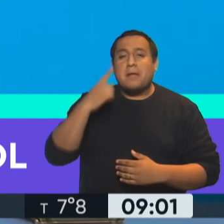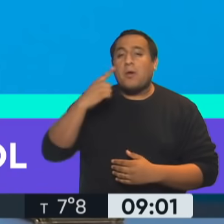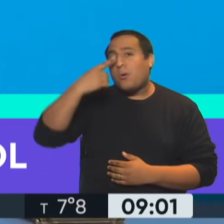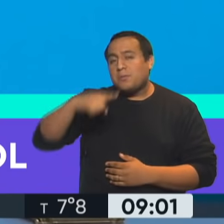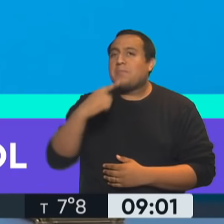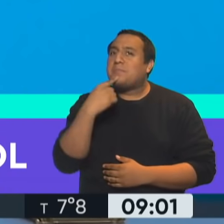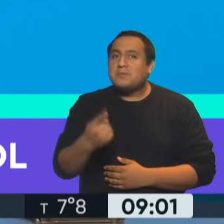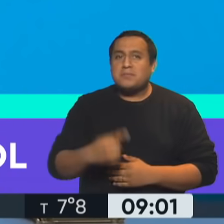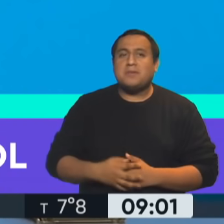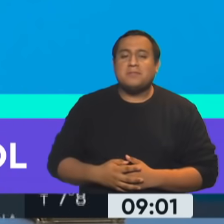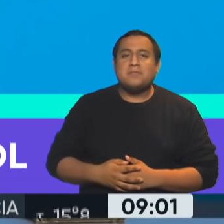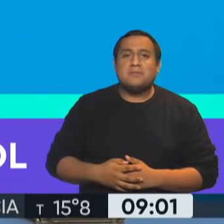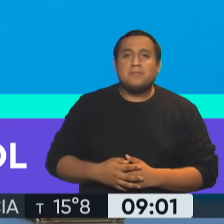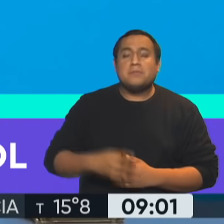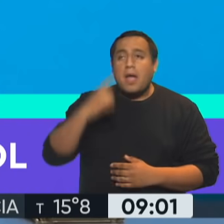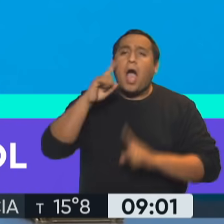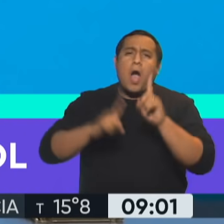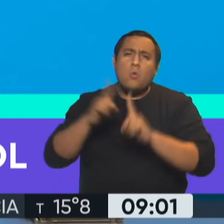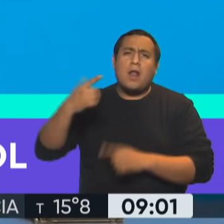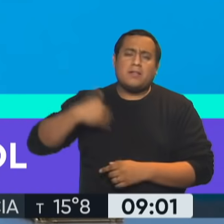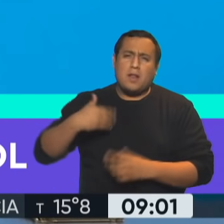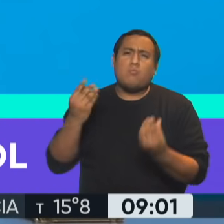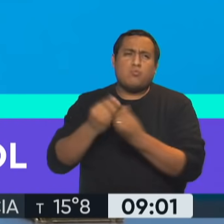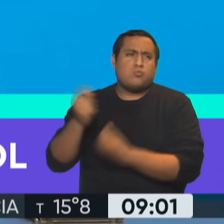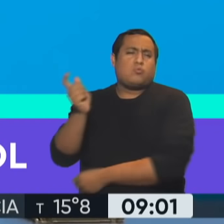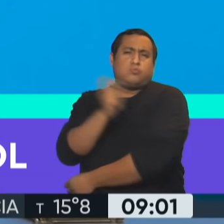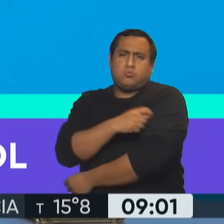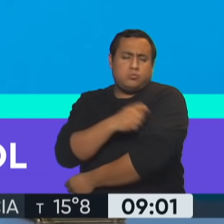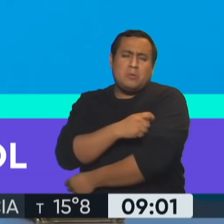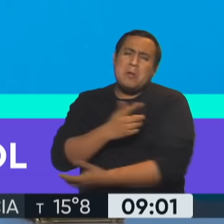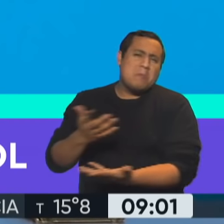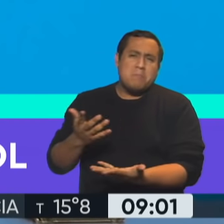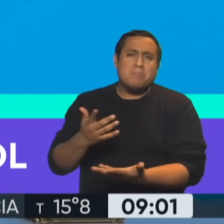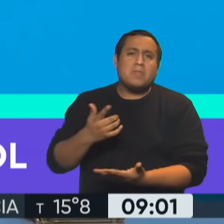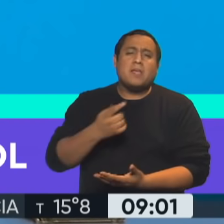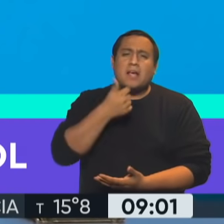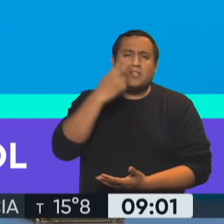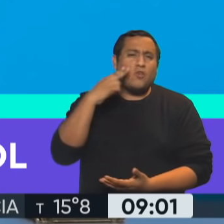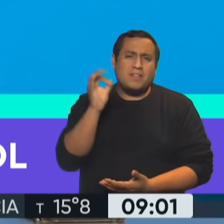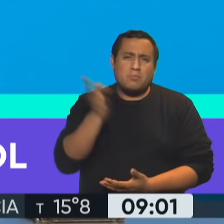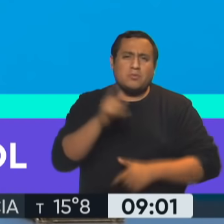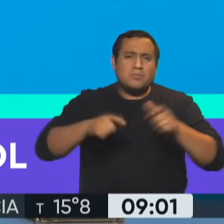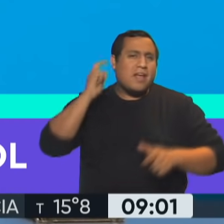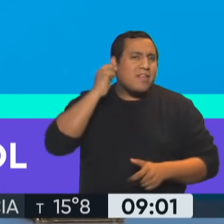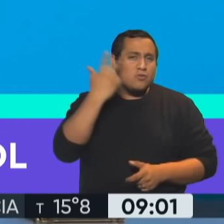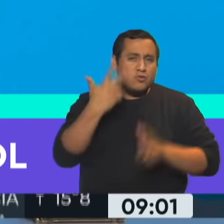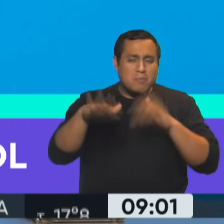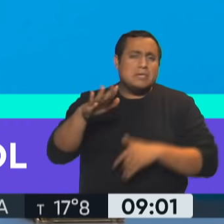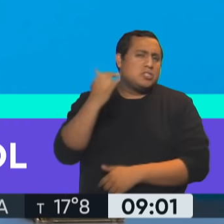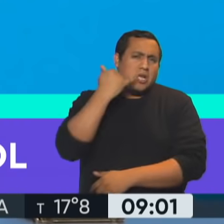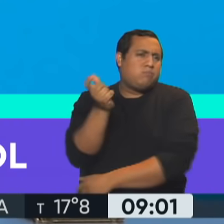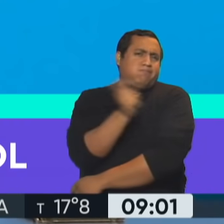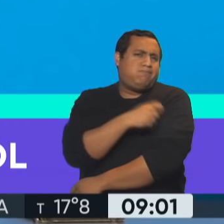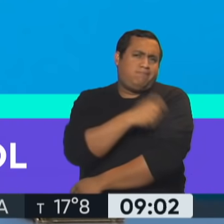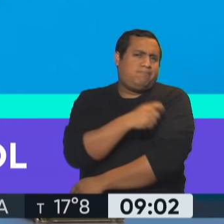La verdad es que no son muchos los que no se quieren vacunar en Argentina. Casi el 90% de los mayores de 18 años han iniciado su vacunación. Eso